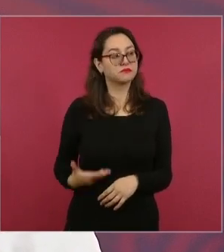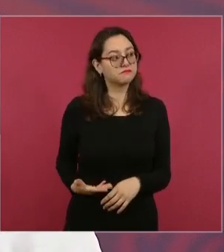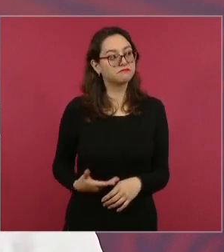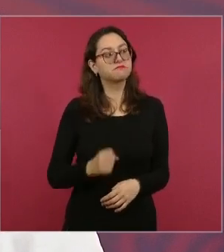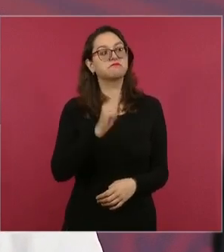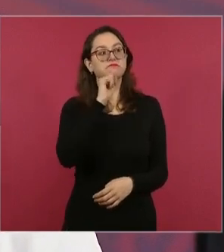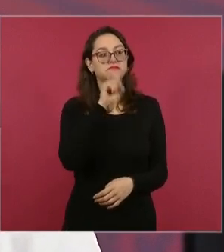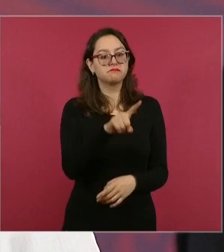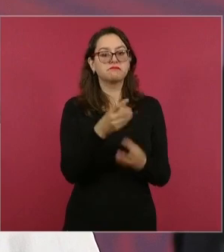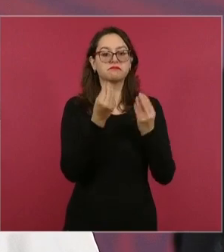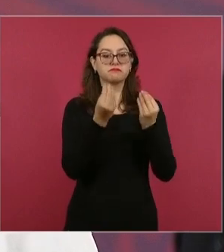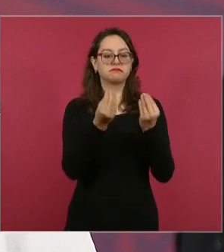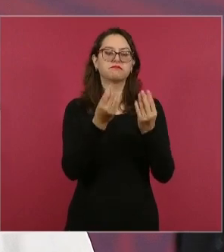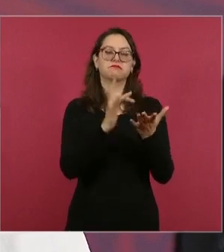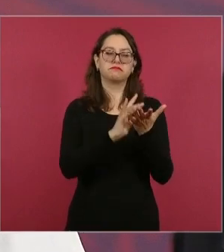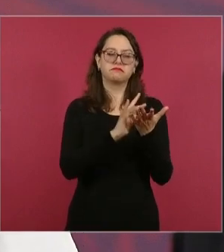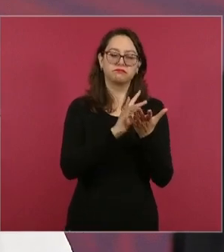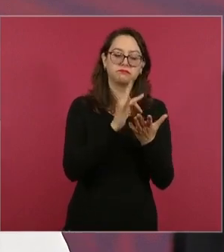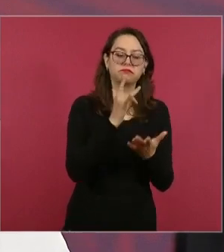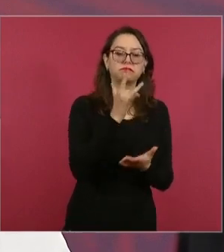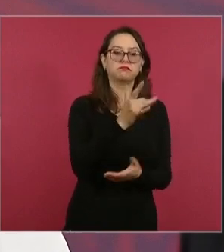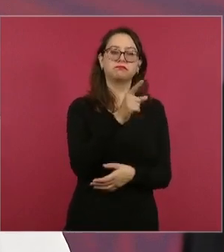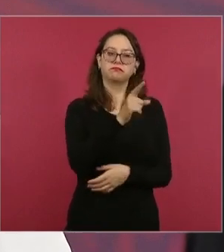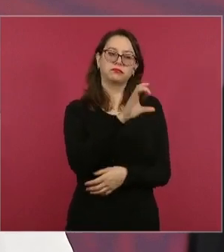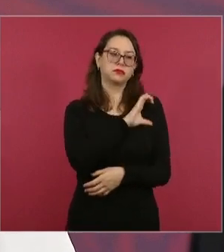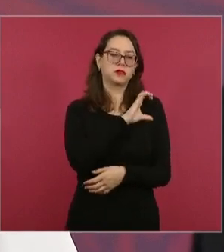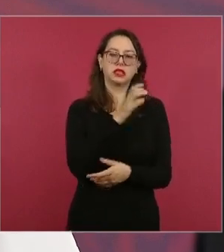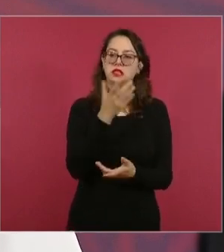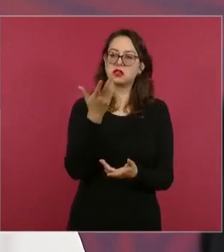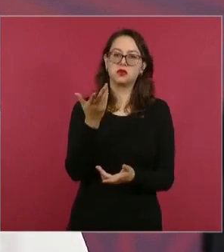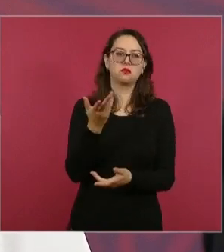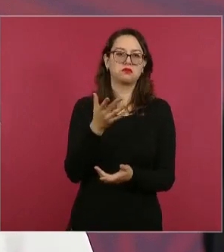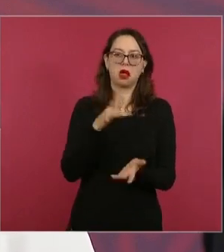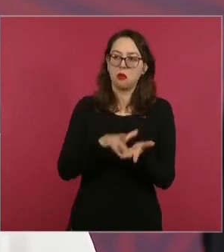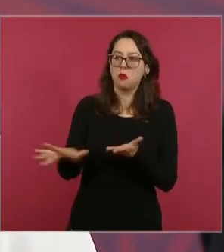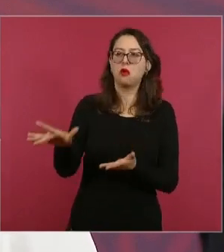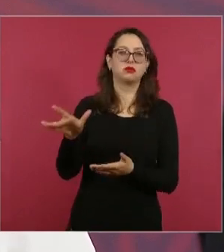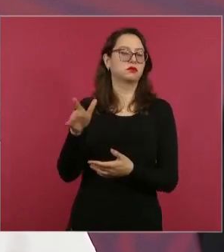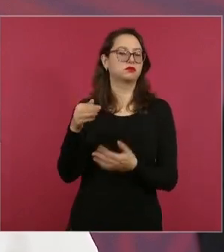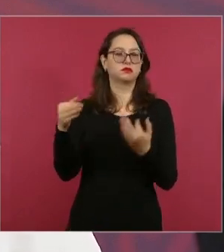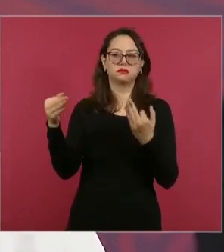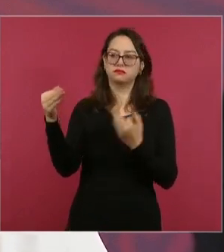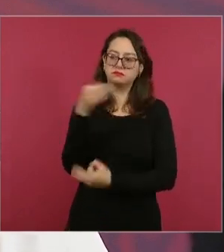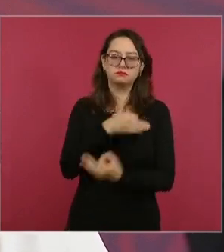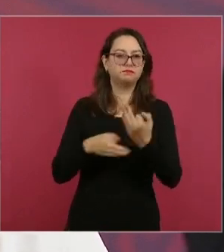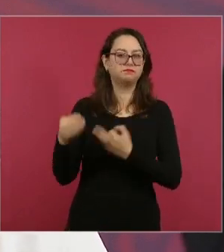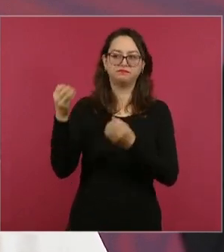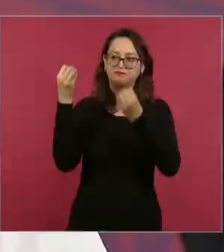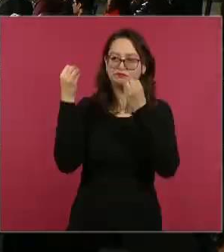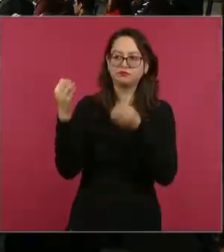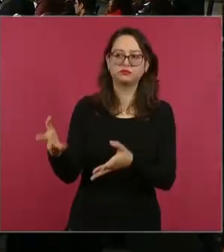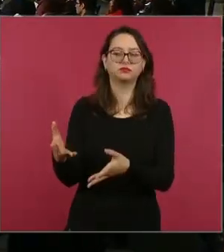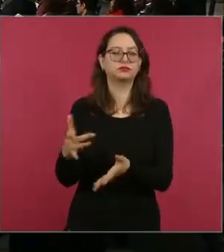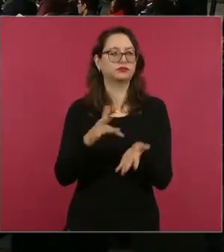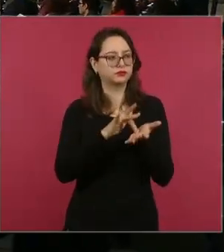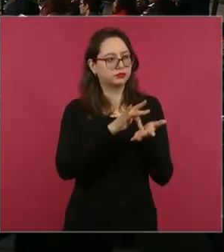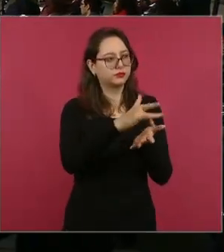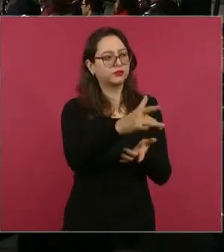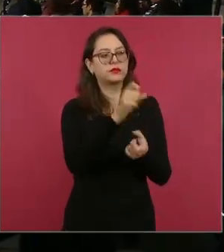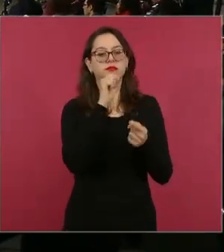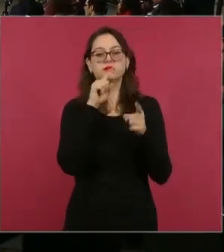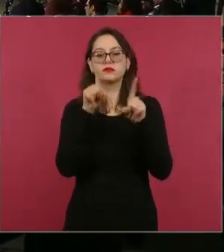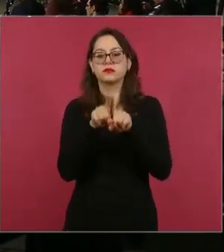solidaridad y su cariño para nuestro pueblo a todas las instituciones que nos han apoyado a